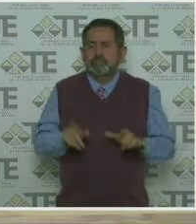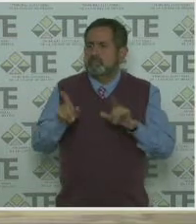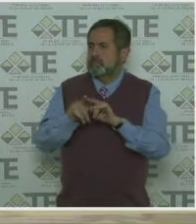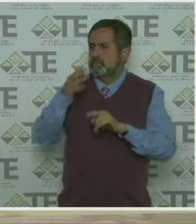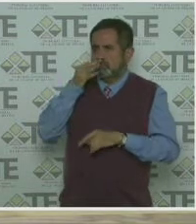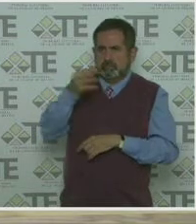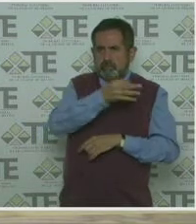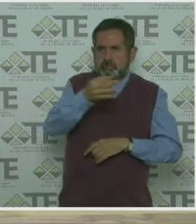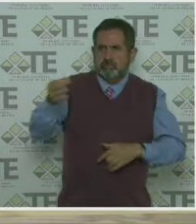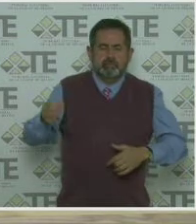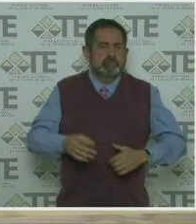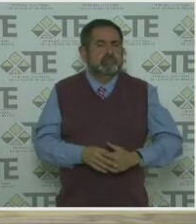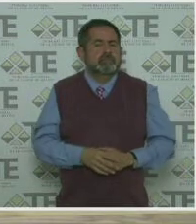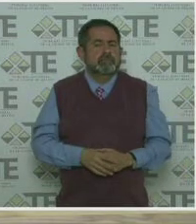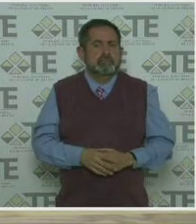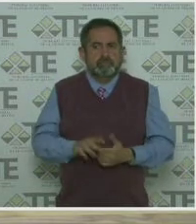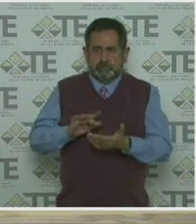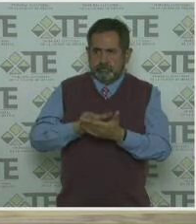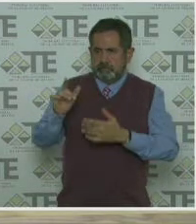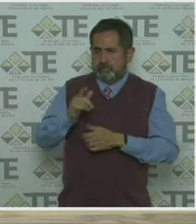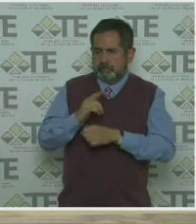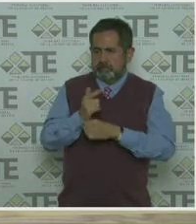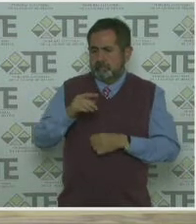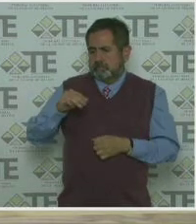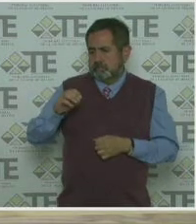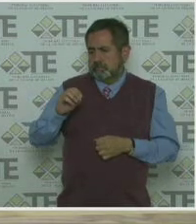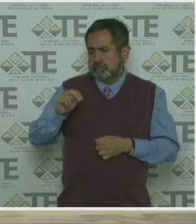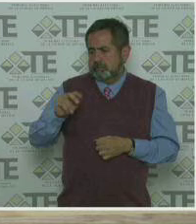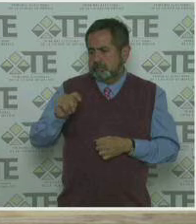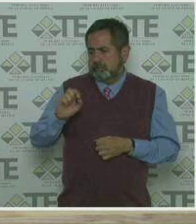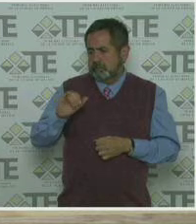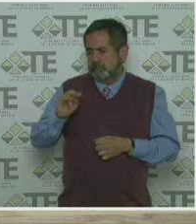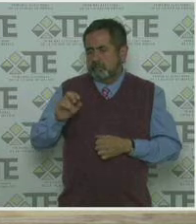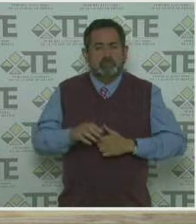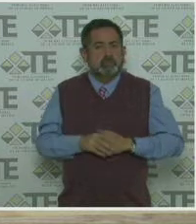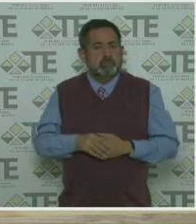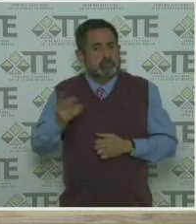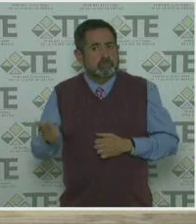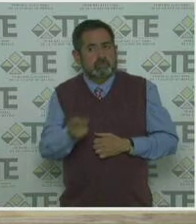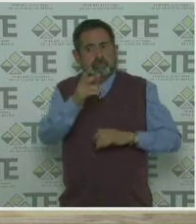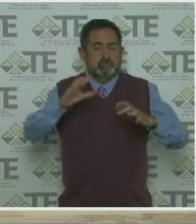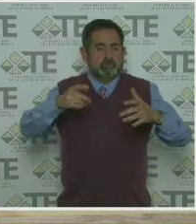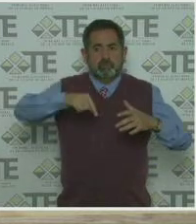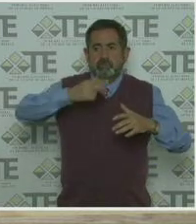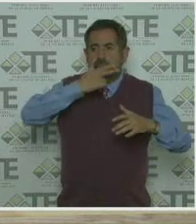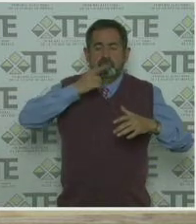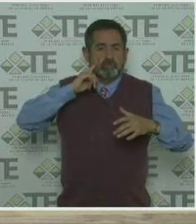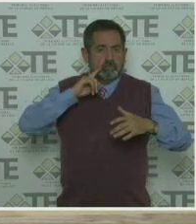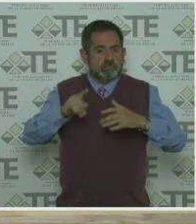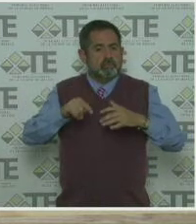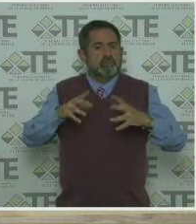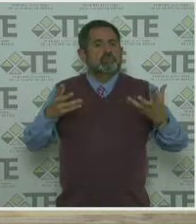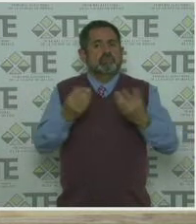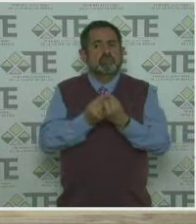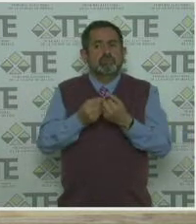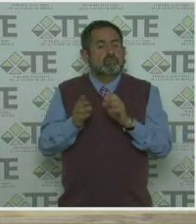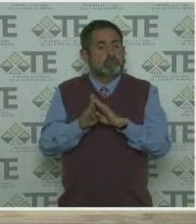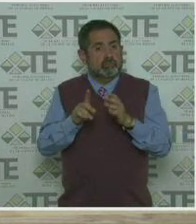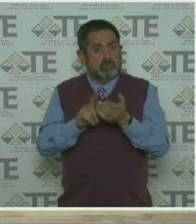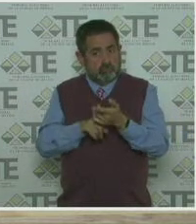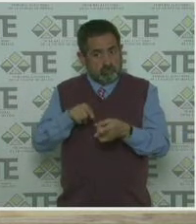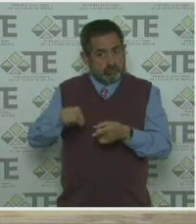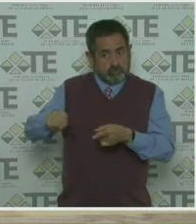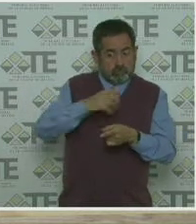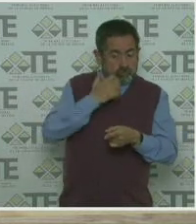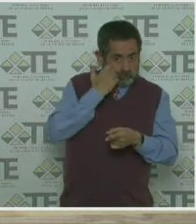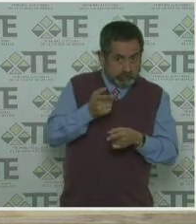cuenta, magistradas, magistrados. Gracias, licenciada Montesinos Carrera. Consulto a las magistradas y magistrados que integran el Pleno si alguien desea hacer uso de la voz